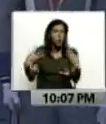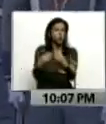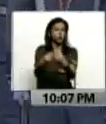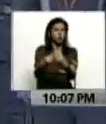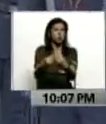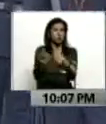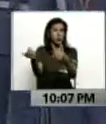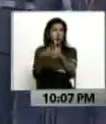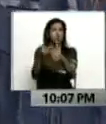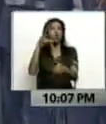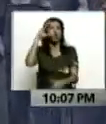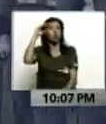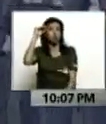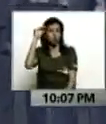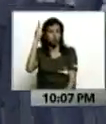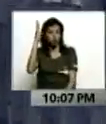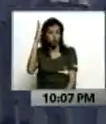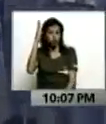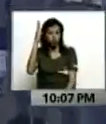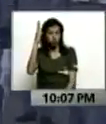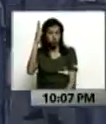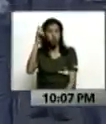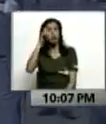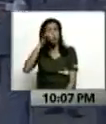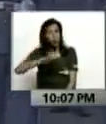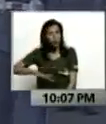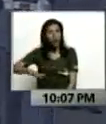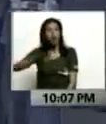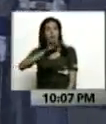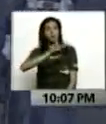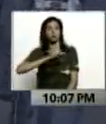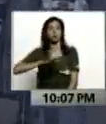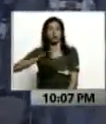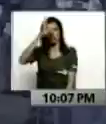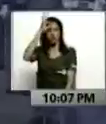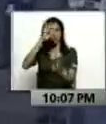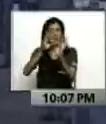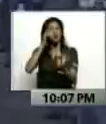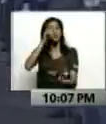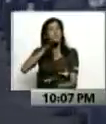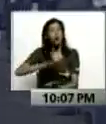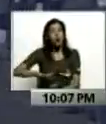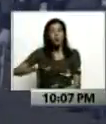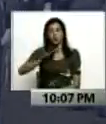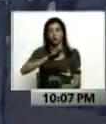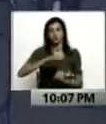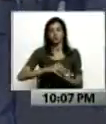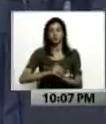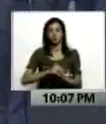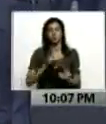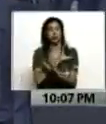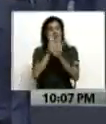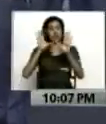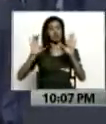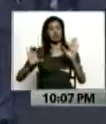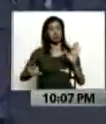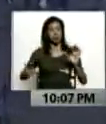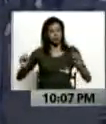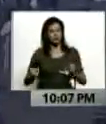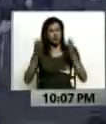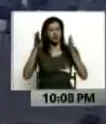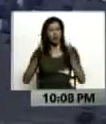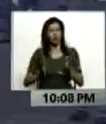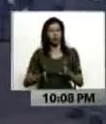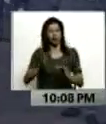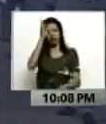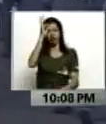delante de nosotros Dios el dios de los pueblos la fe de los pueblos Cristo